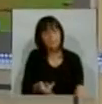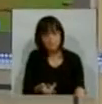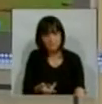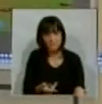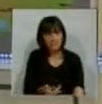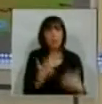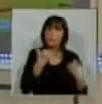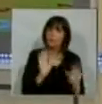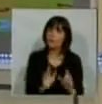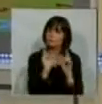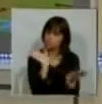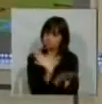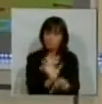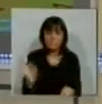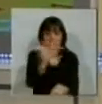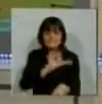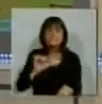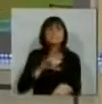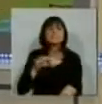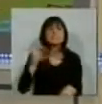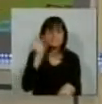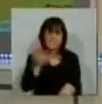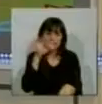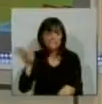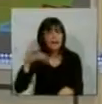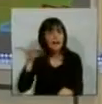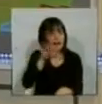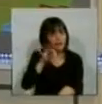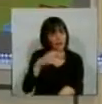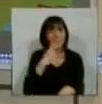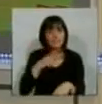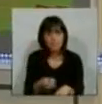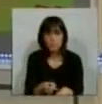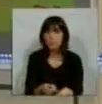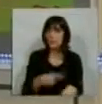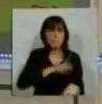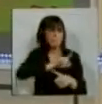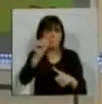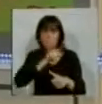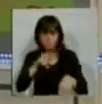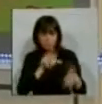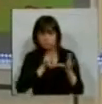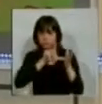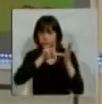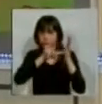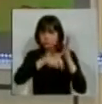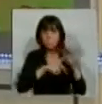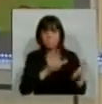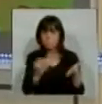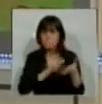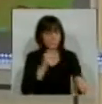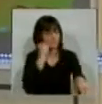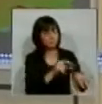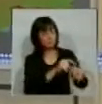es usar la tinta electrónica, que dura muchísimo más la batería, puede durar meses, y además tener la correa